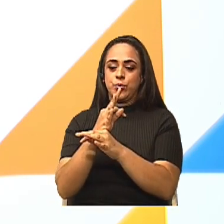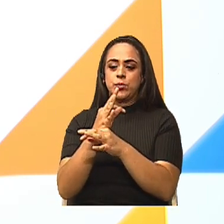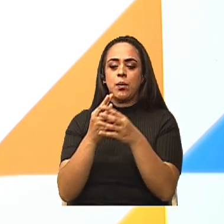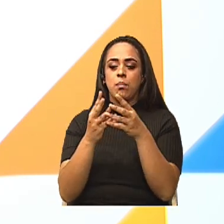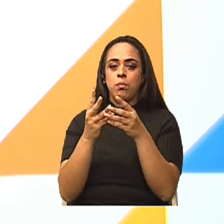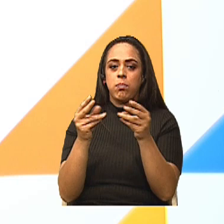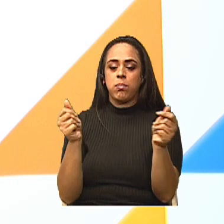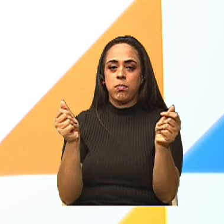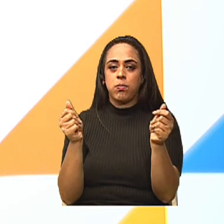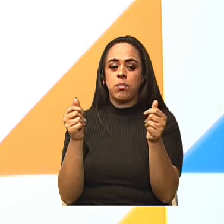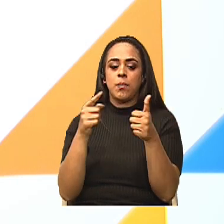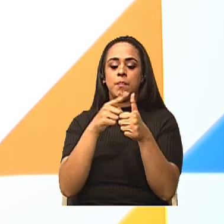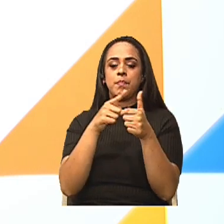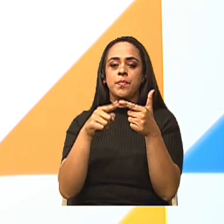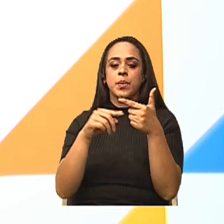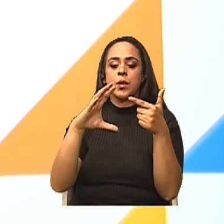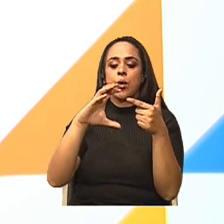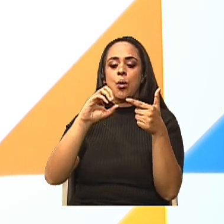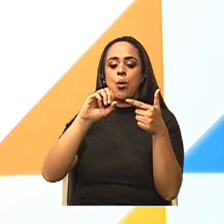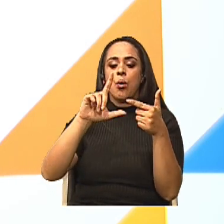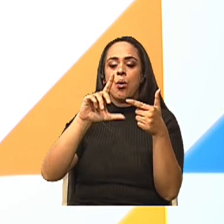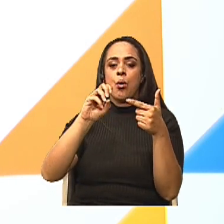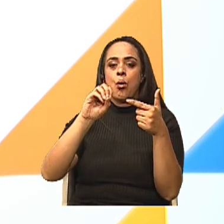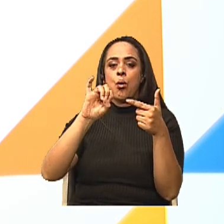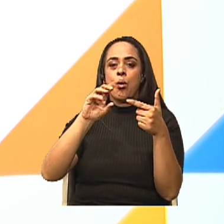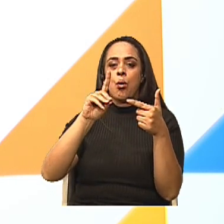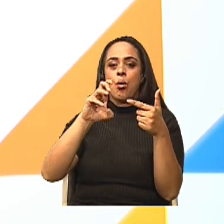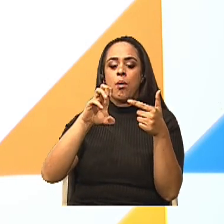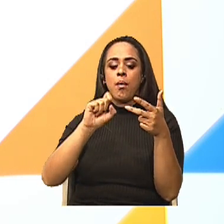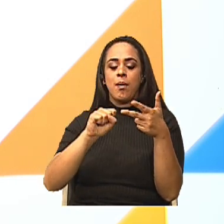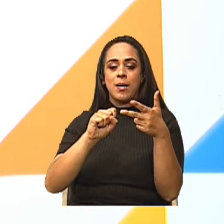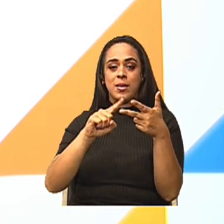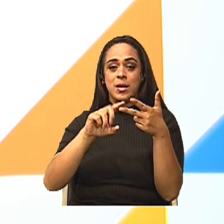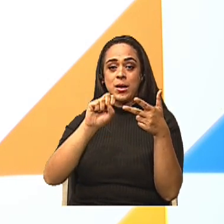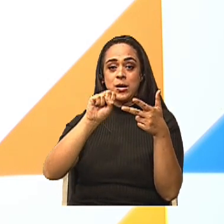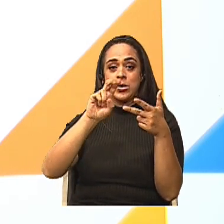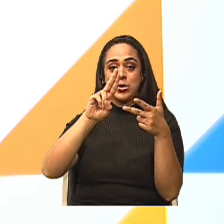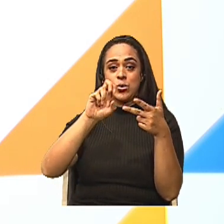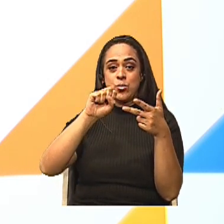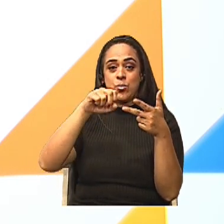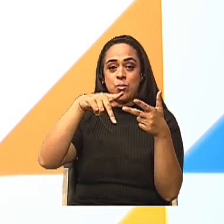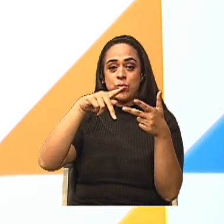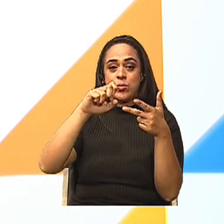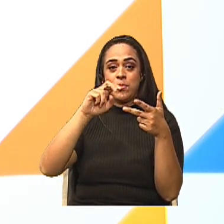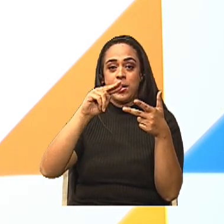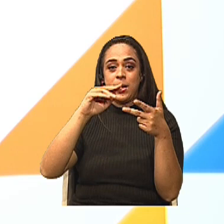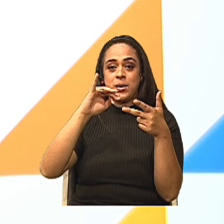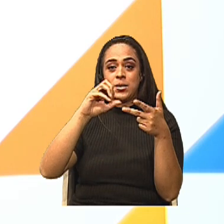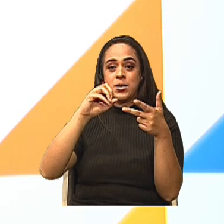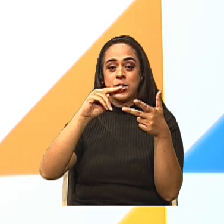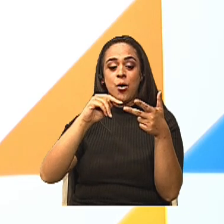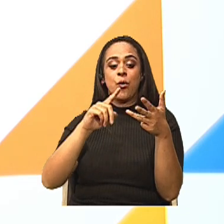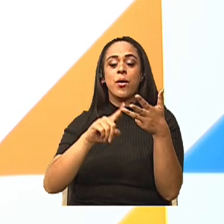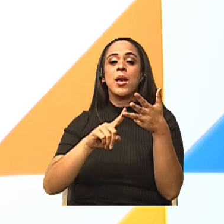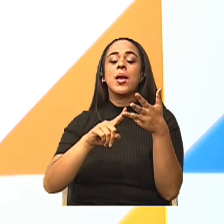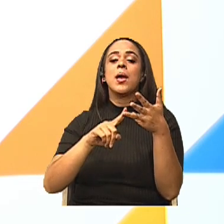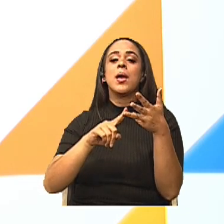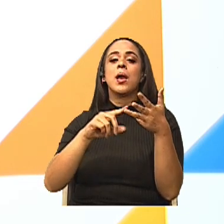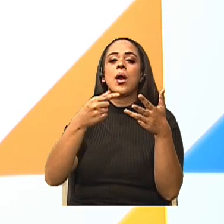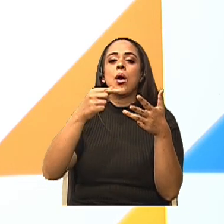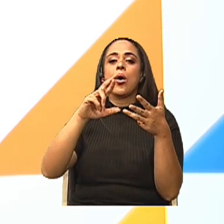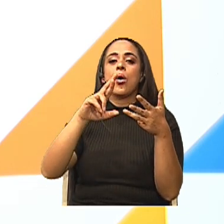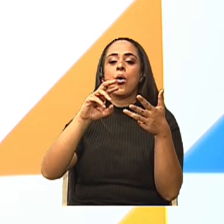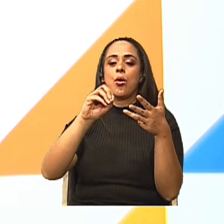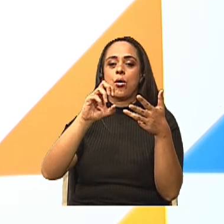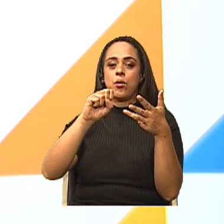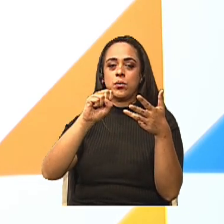disoluciones, los coloides, las suspensiones y las mezclas groseras. Entonces, pregúntense ustedes